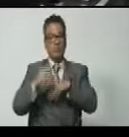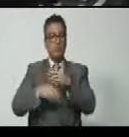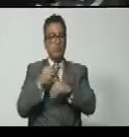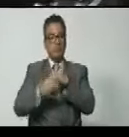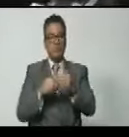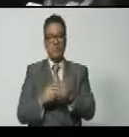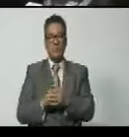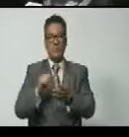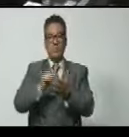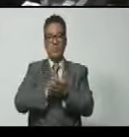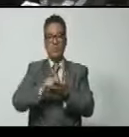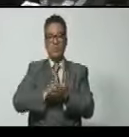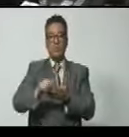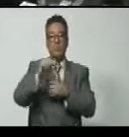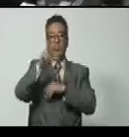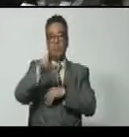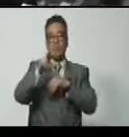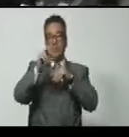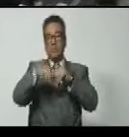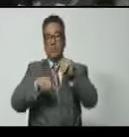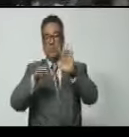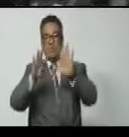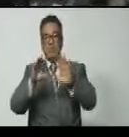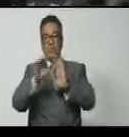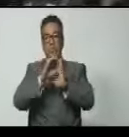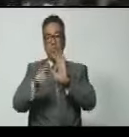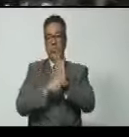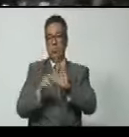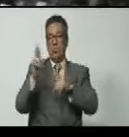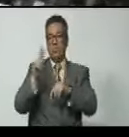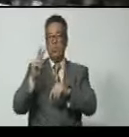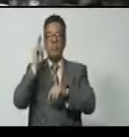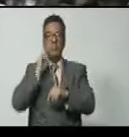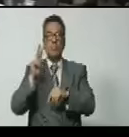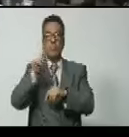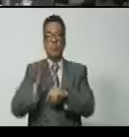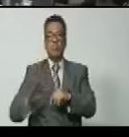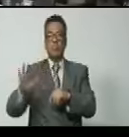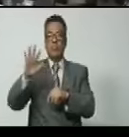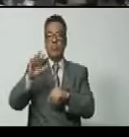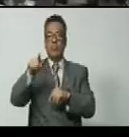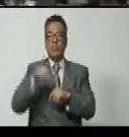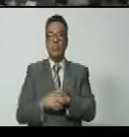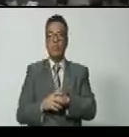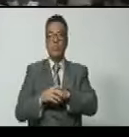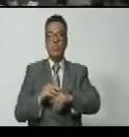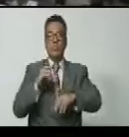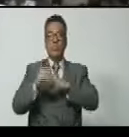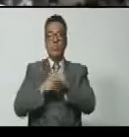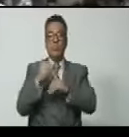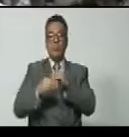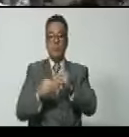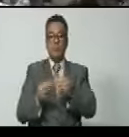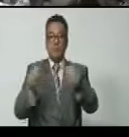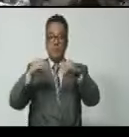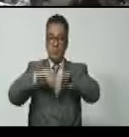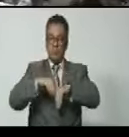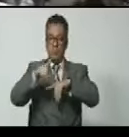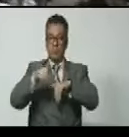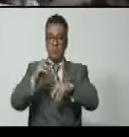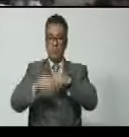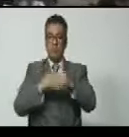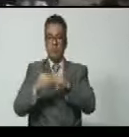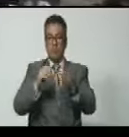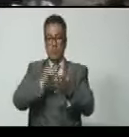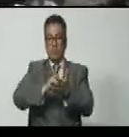lo consagrado en el artículo 319 de la Constitución de la República Bolivariana de Venezuela, en concordancia con lo